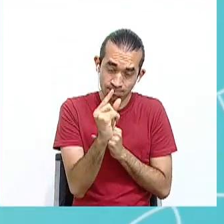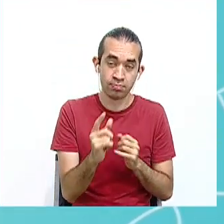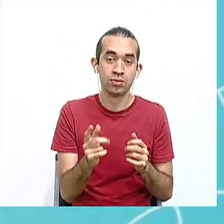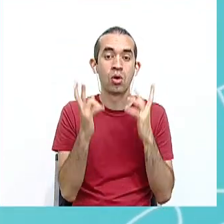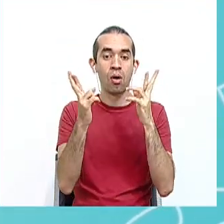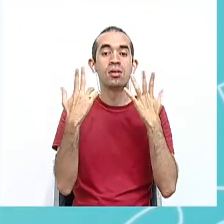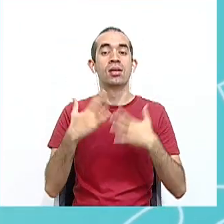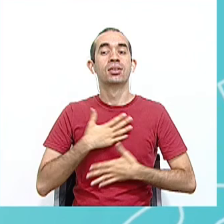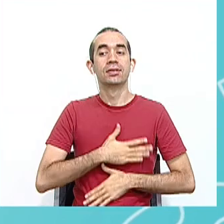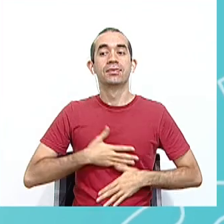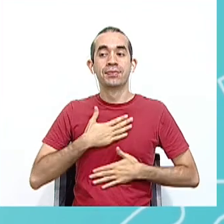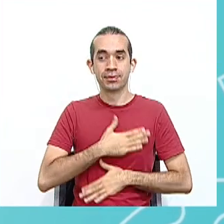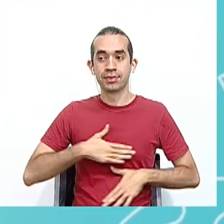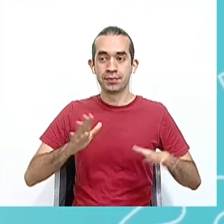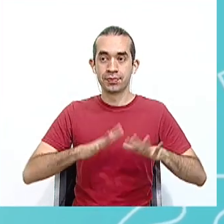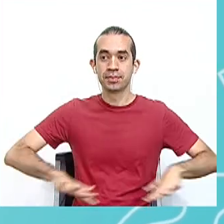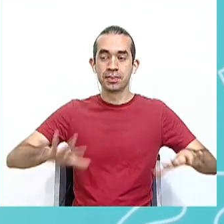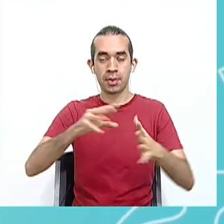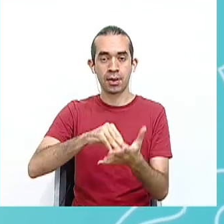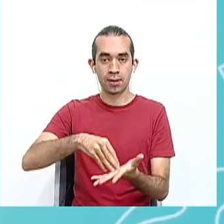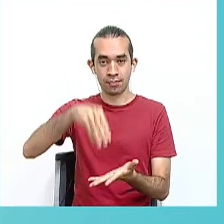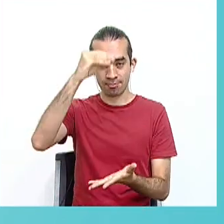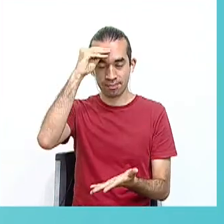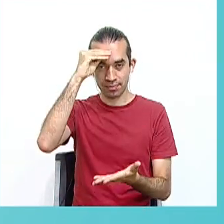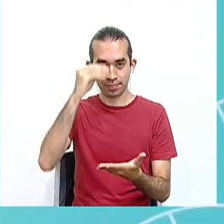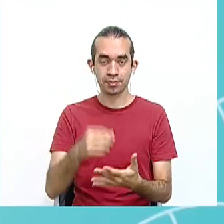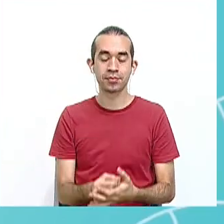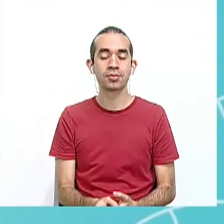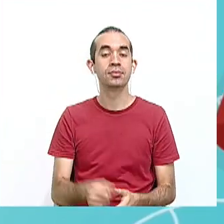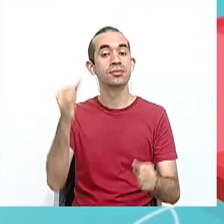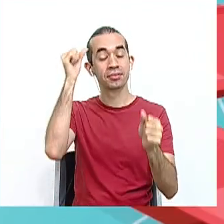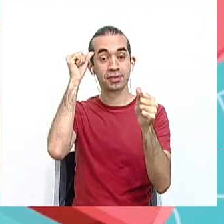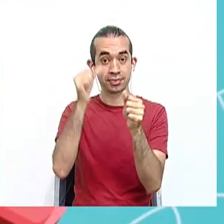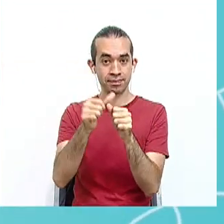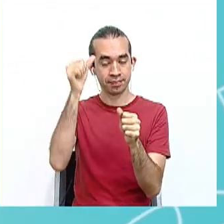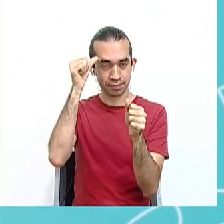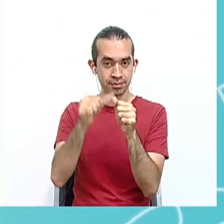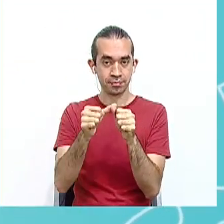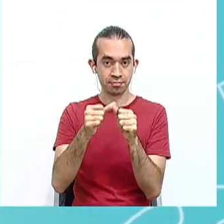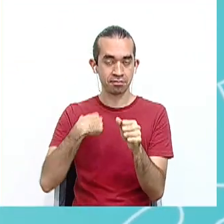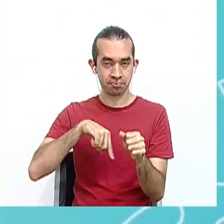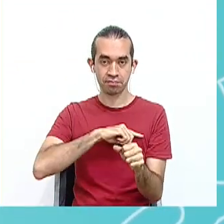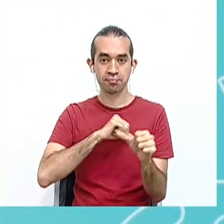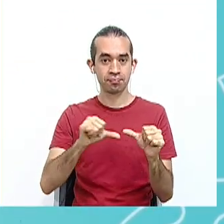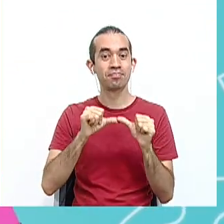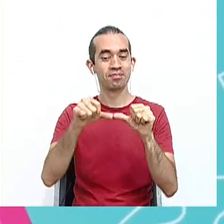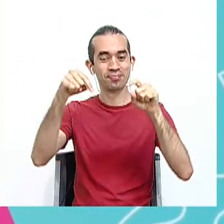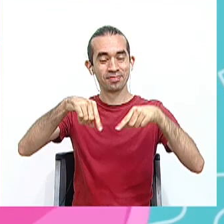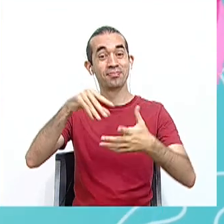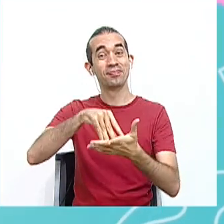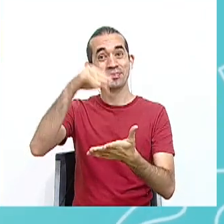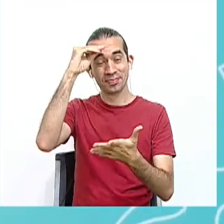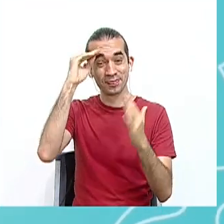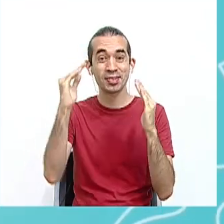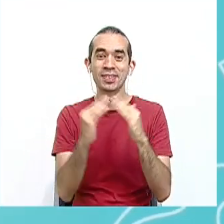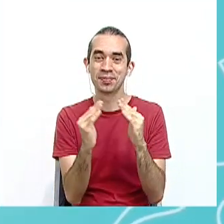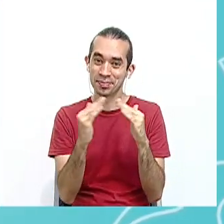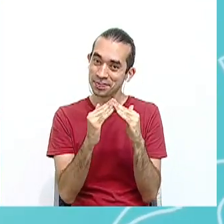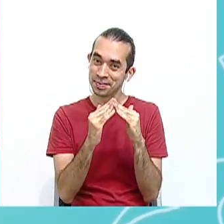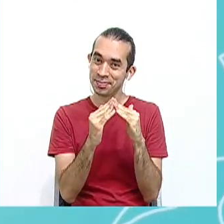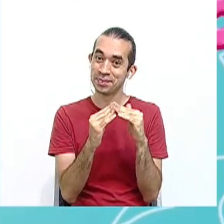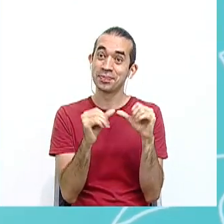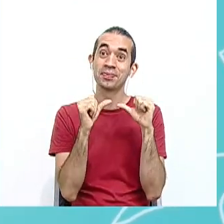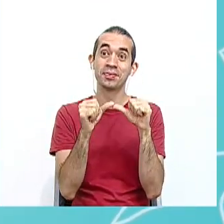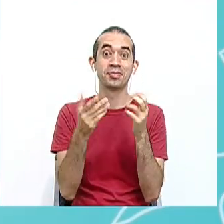hayan disfrutado este espacio de aprendizaje. Sí, y recuerden que continuamos aquí en Aprendo en Casa. Seguimos